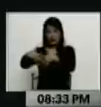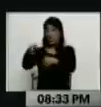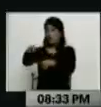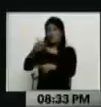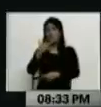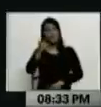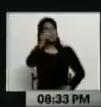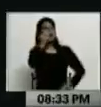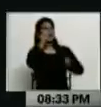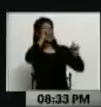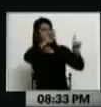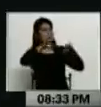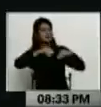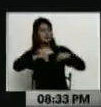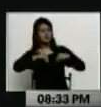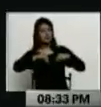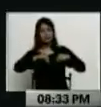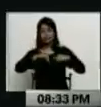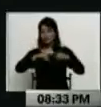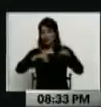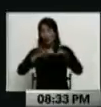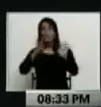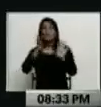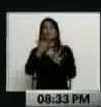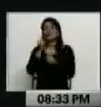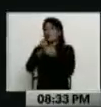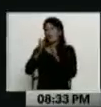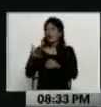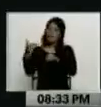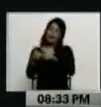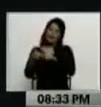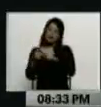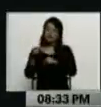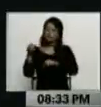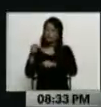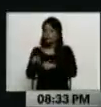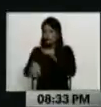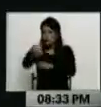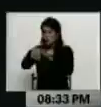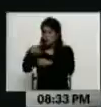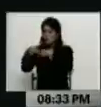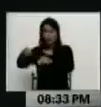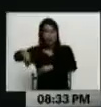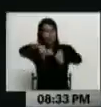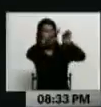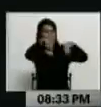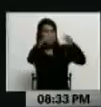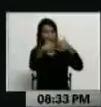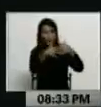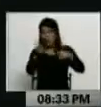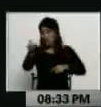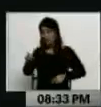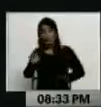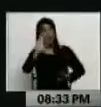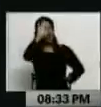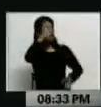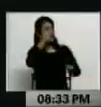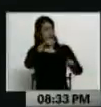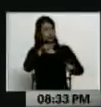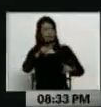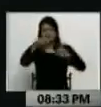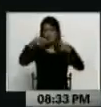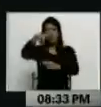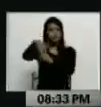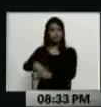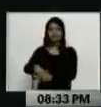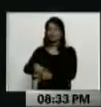voz contra lo que se estaba haciendo en la entrega del petróleo venezolano a Estados Unidos Ah bueno perseguido y desaparecido más de